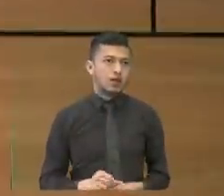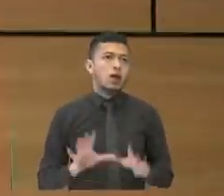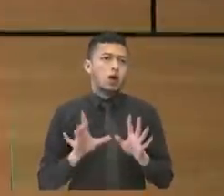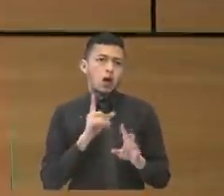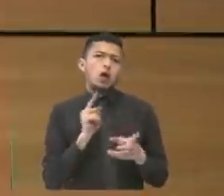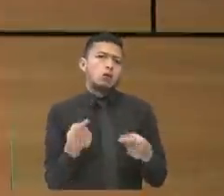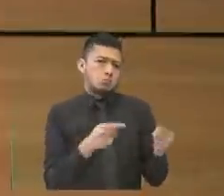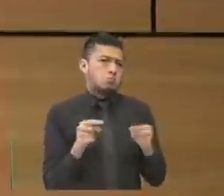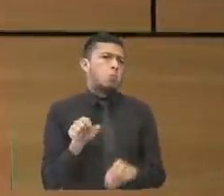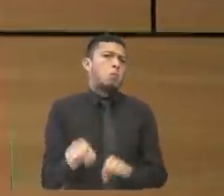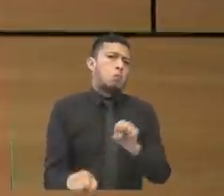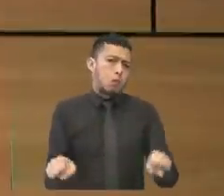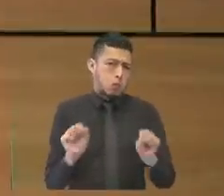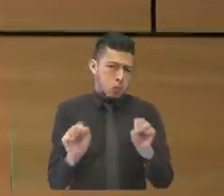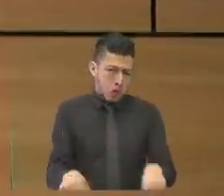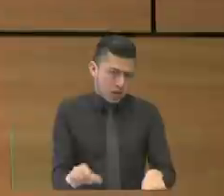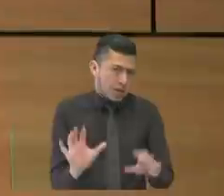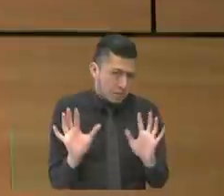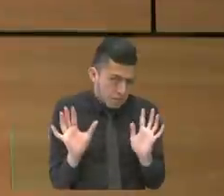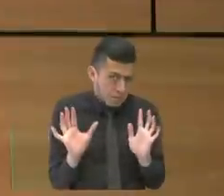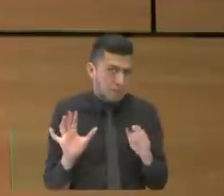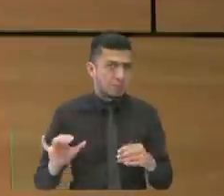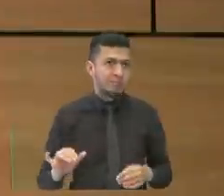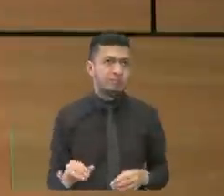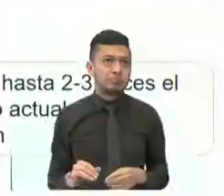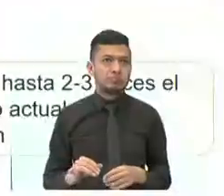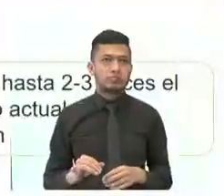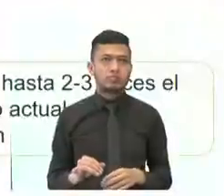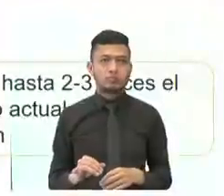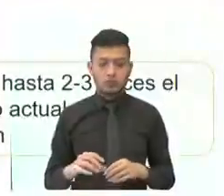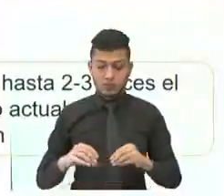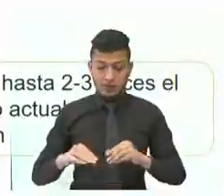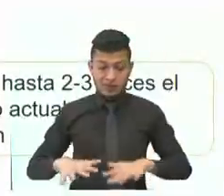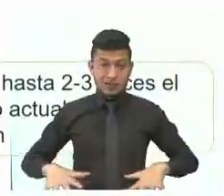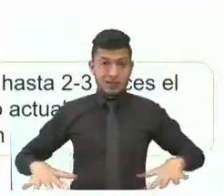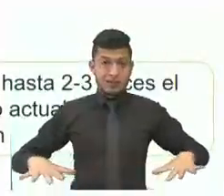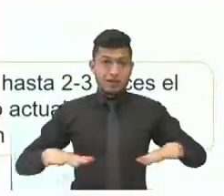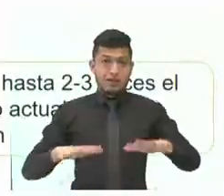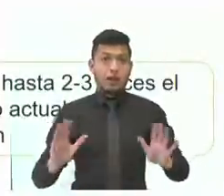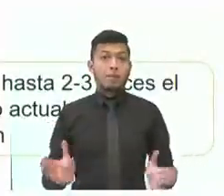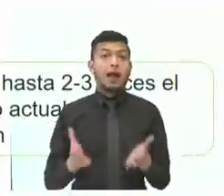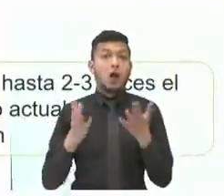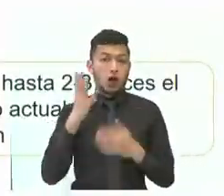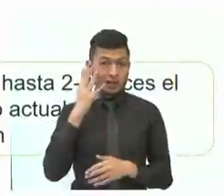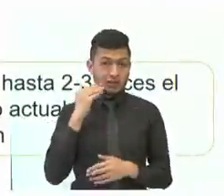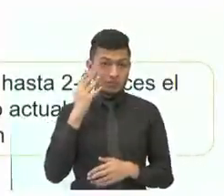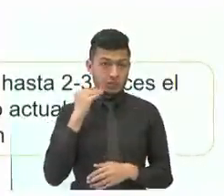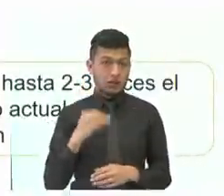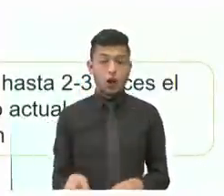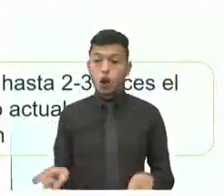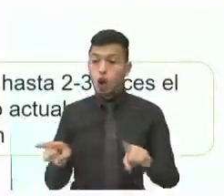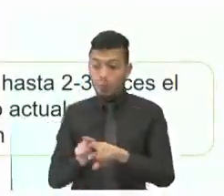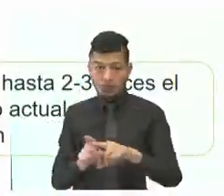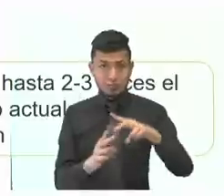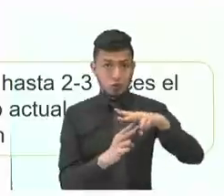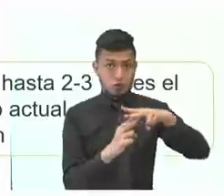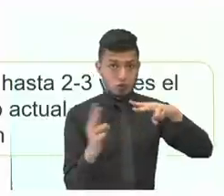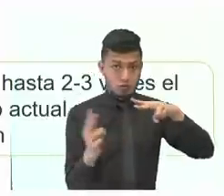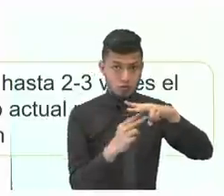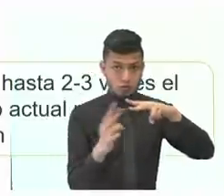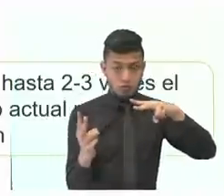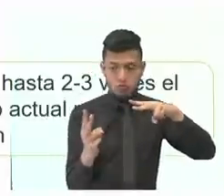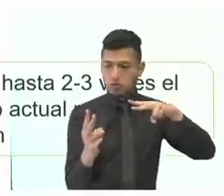posible. Hay que reconocer que en todo caso, en términos de sentido del lugar, mejora la experiencia. No es lo mismo tener un tranvía, que además podemos